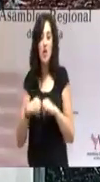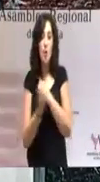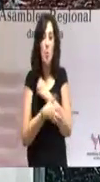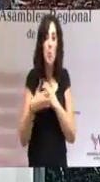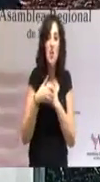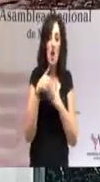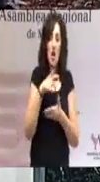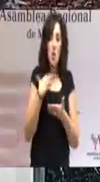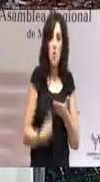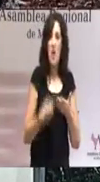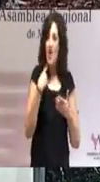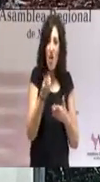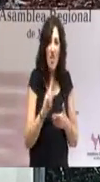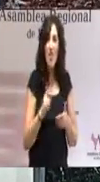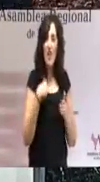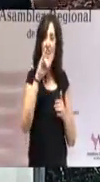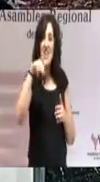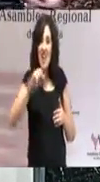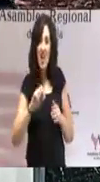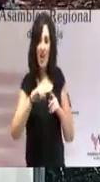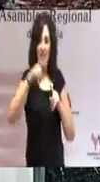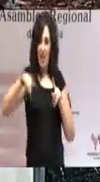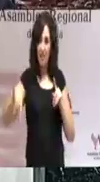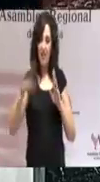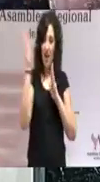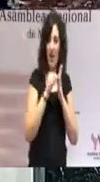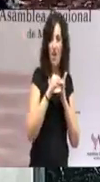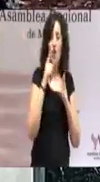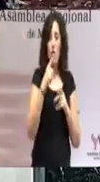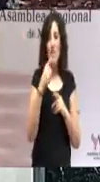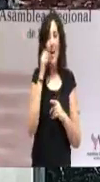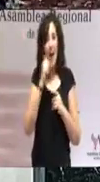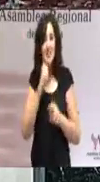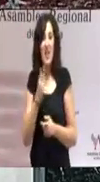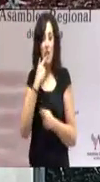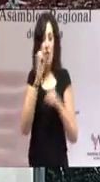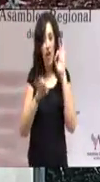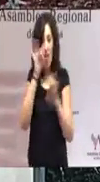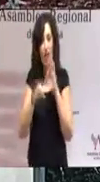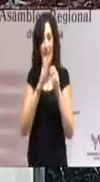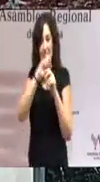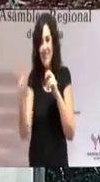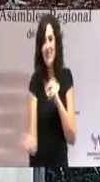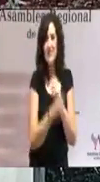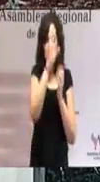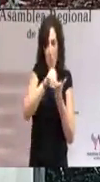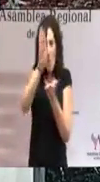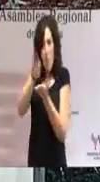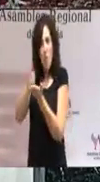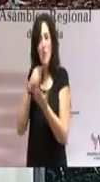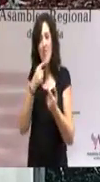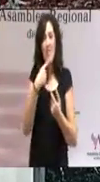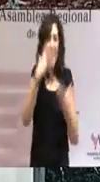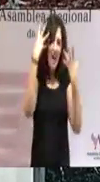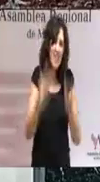de la región. Lo dice el INE, lo dice FOESA, lo dice Cáritas, lo dice tanta gente, señor presidente, que no